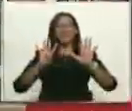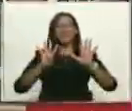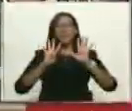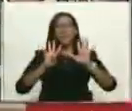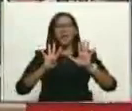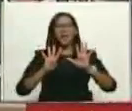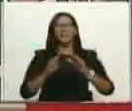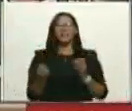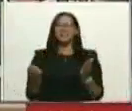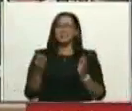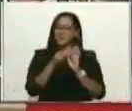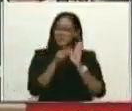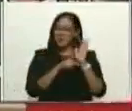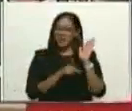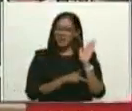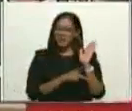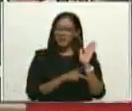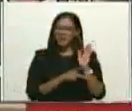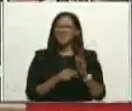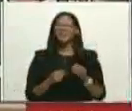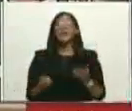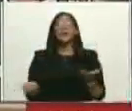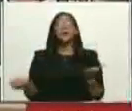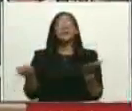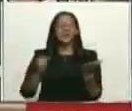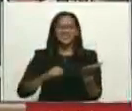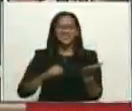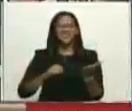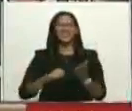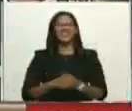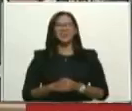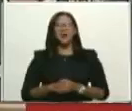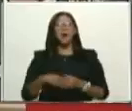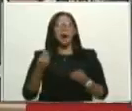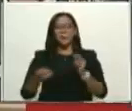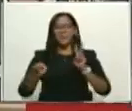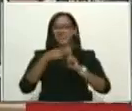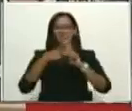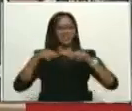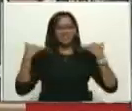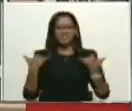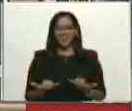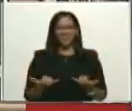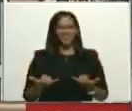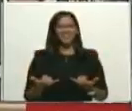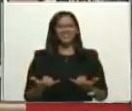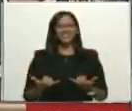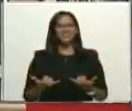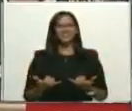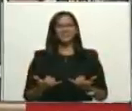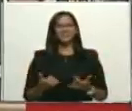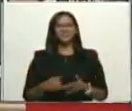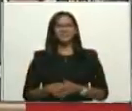9 de su programa con el mazo dando. Y vamos a poner la etiqueta de una vez.